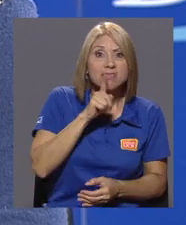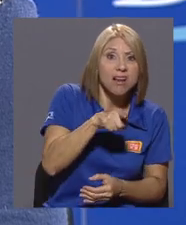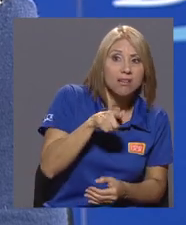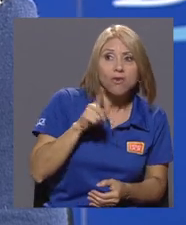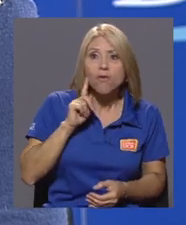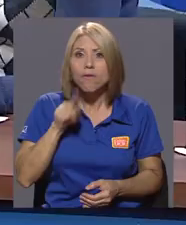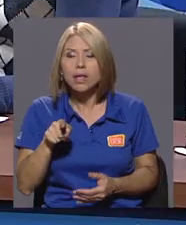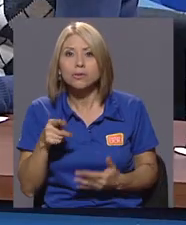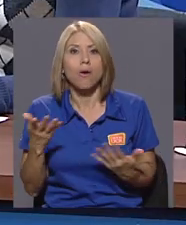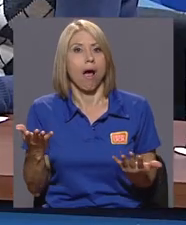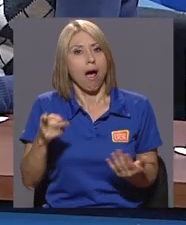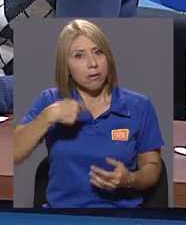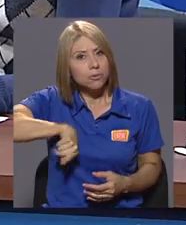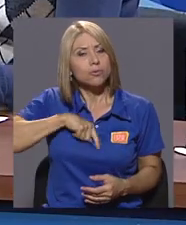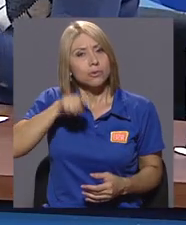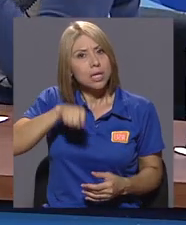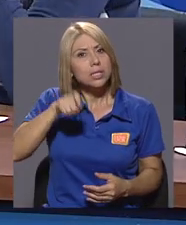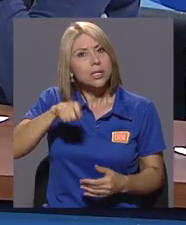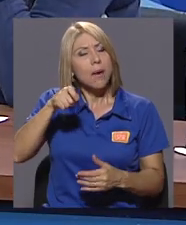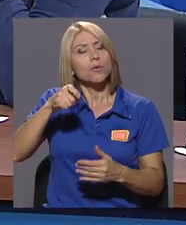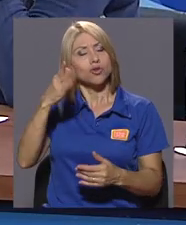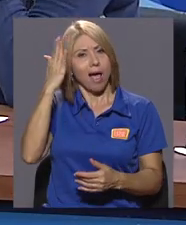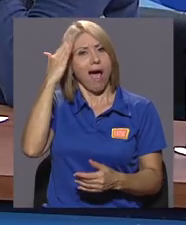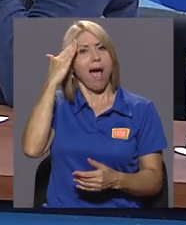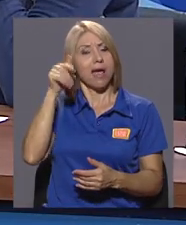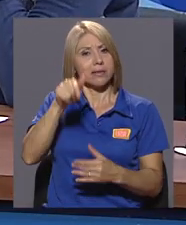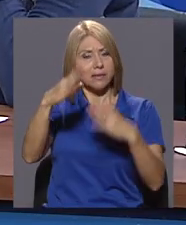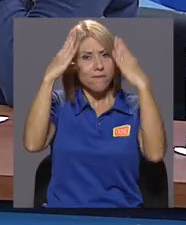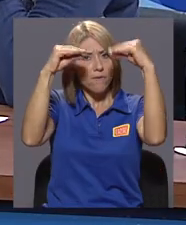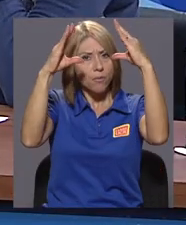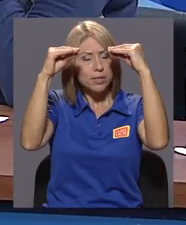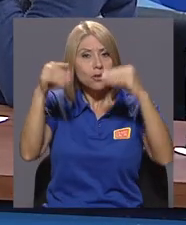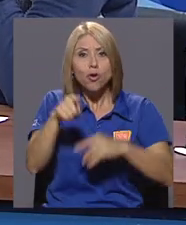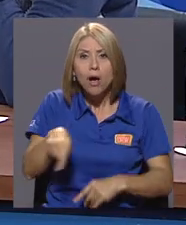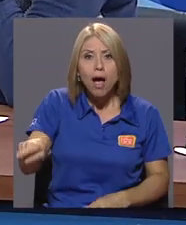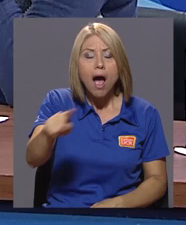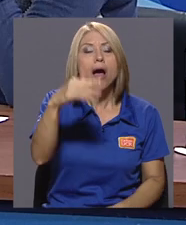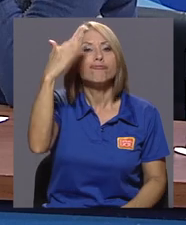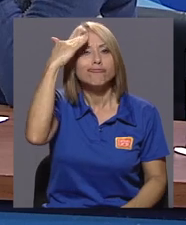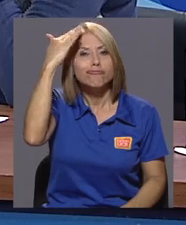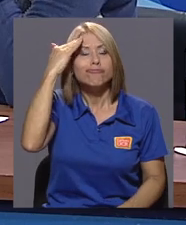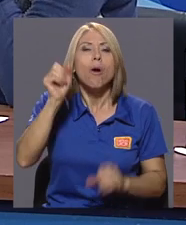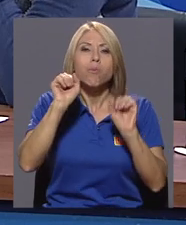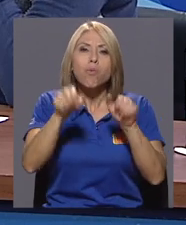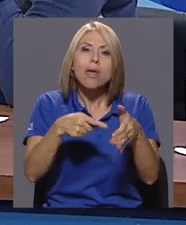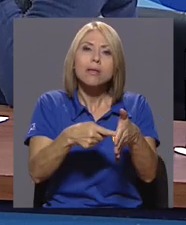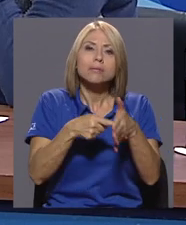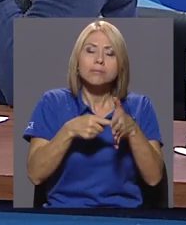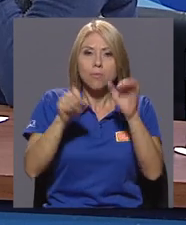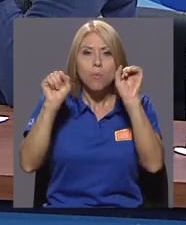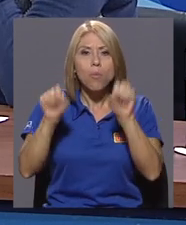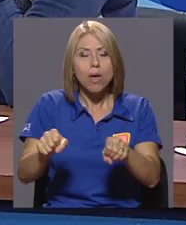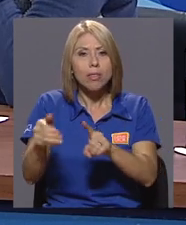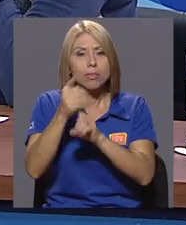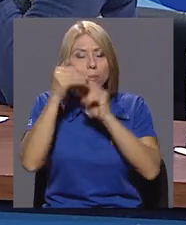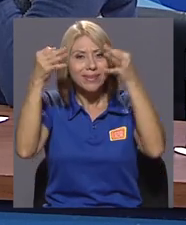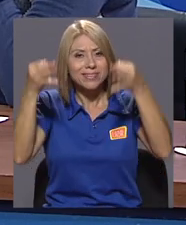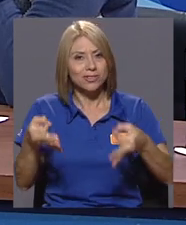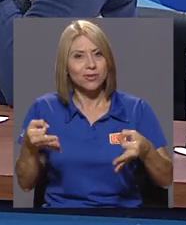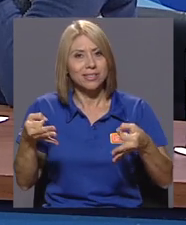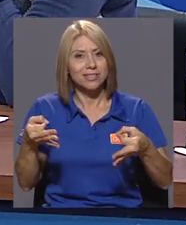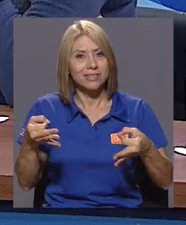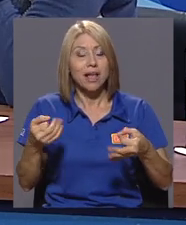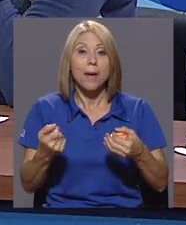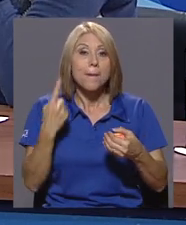acceder esa información para que la ciudadanía esté informada y entonces pueda exigir y pueda también tomar decisiones y de alguna manera